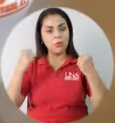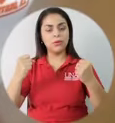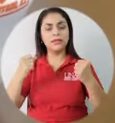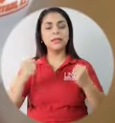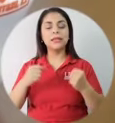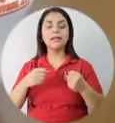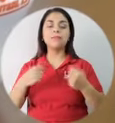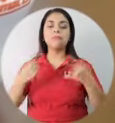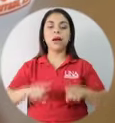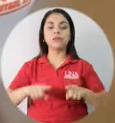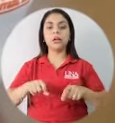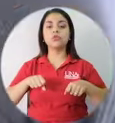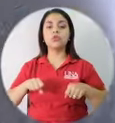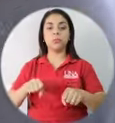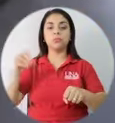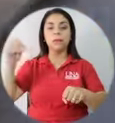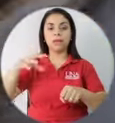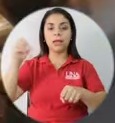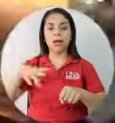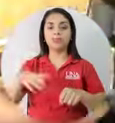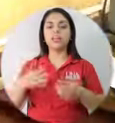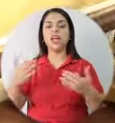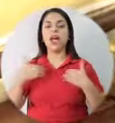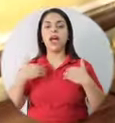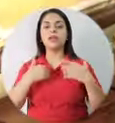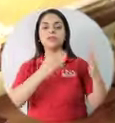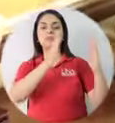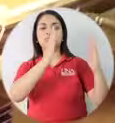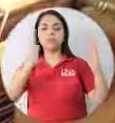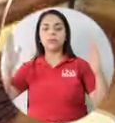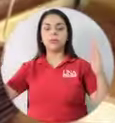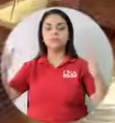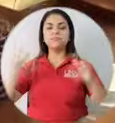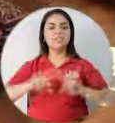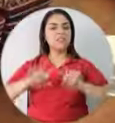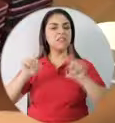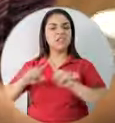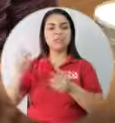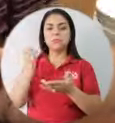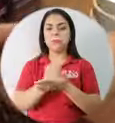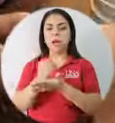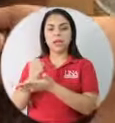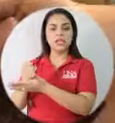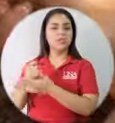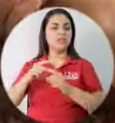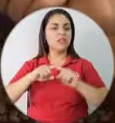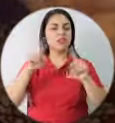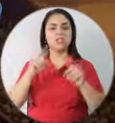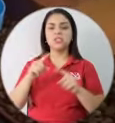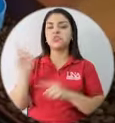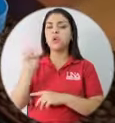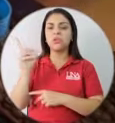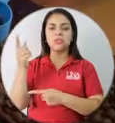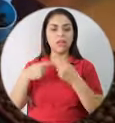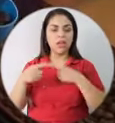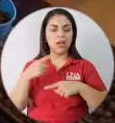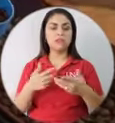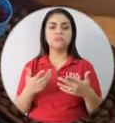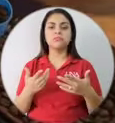hoy en día en los supermercados. ¿Qué nos encontramos? Estantes con diferentes marcas, denominaciones de origen,